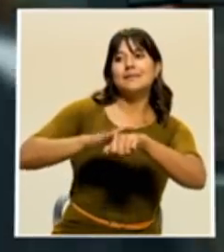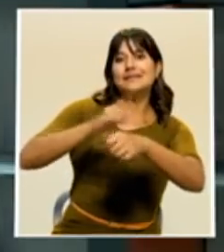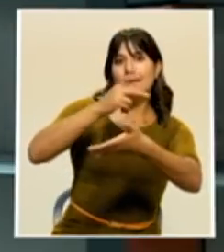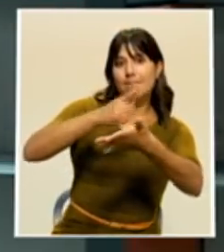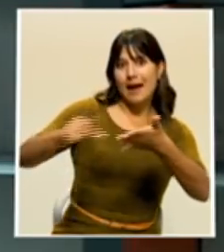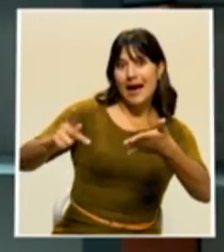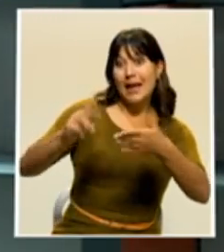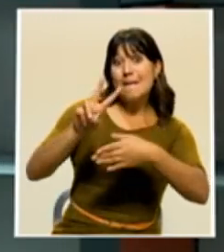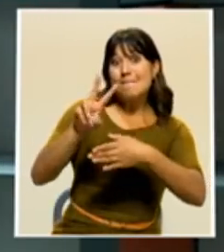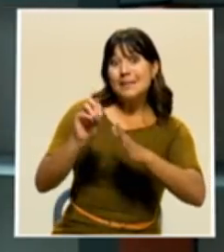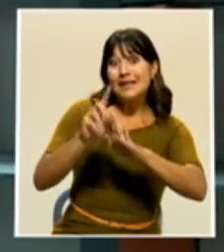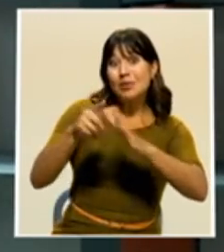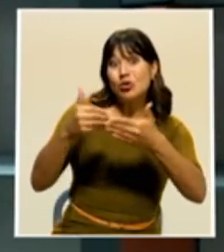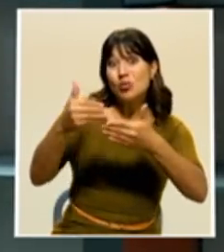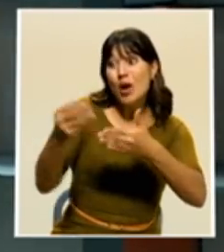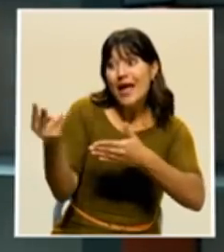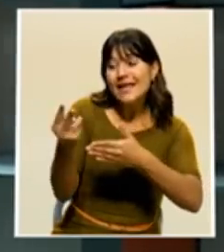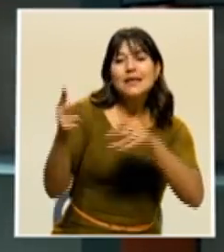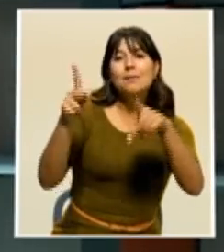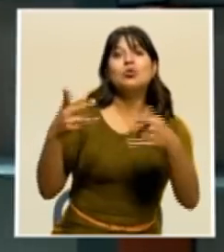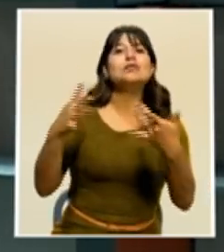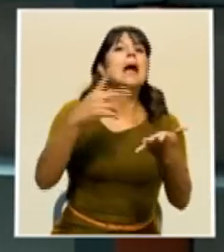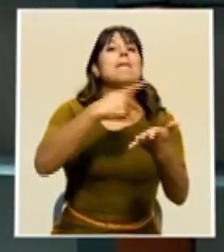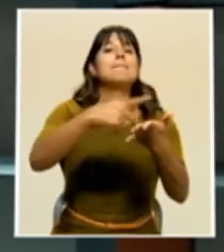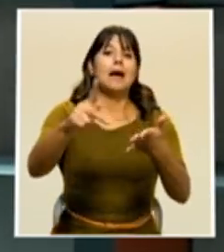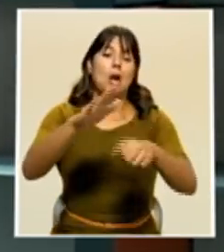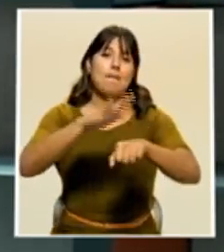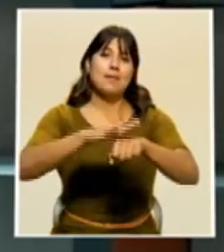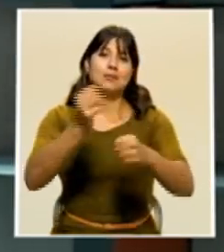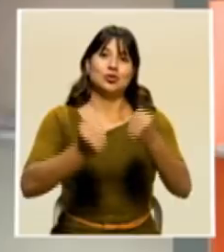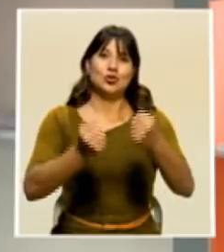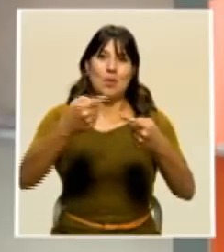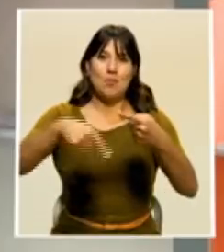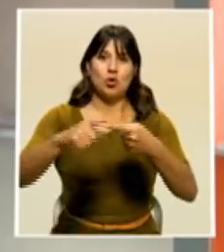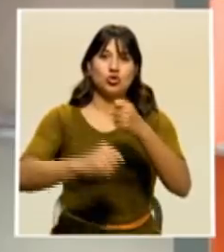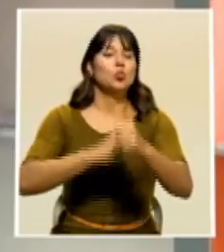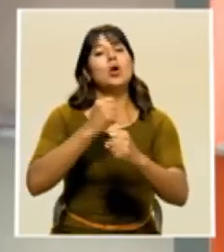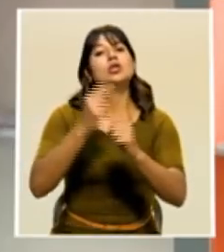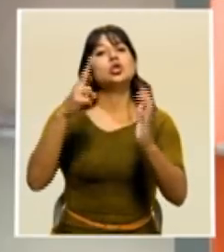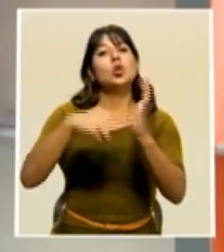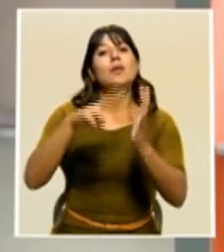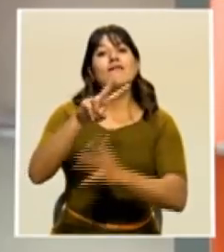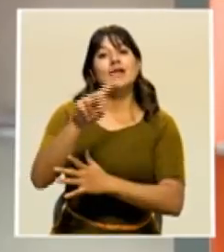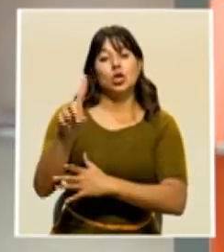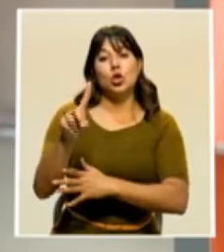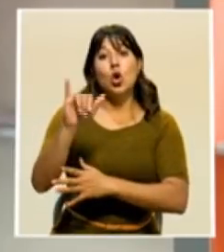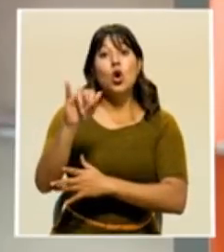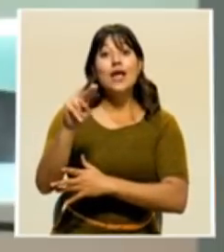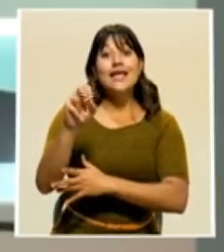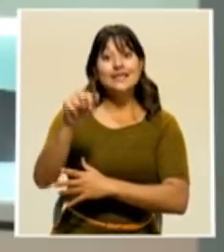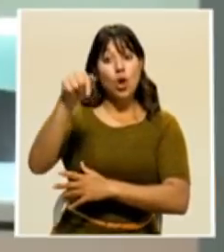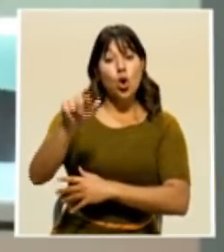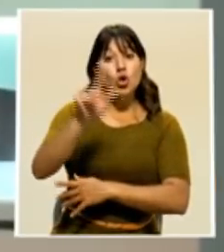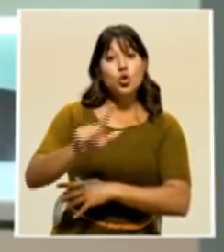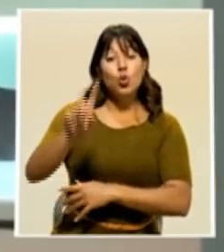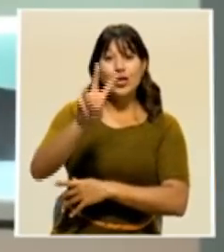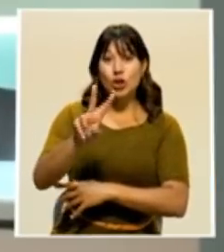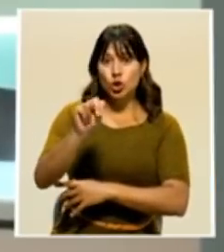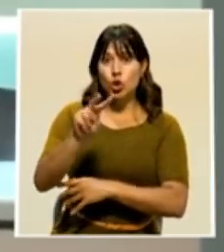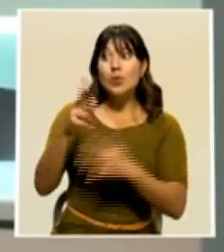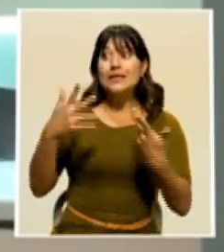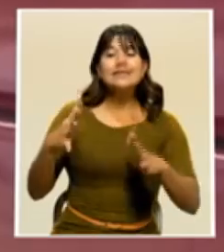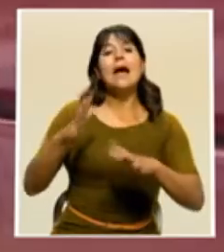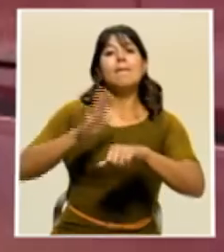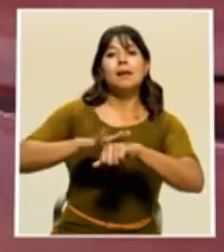20 minutos estas personas habían realizado los primeros pagos. El Instituto Nacional de Seguros habilitó este lunes 2 de noviembre el cobro.